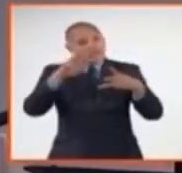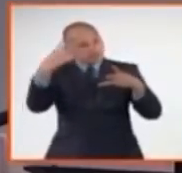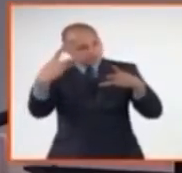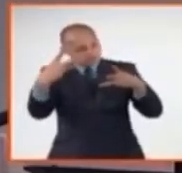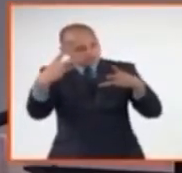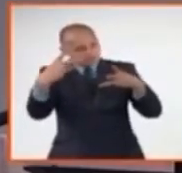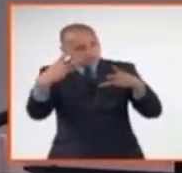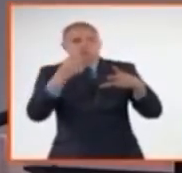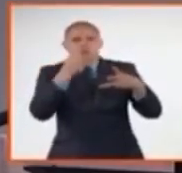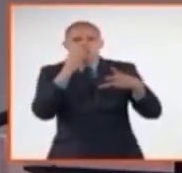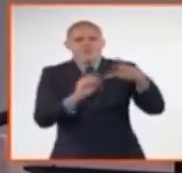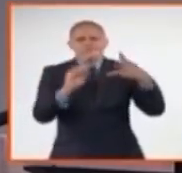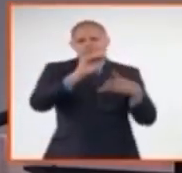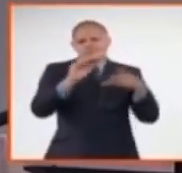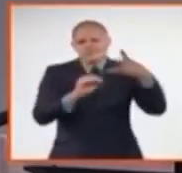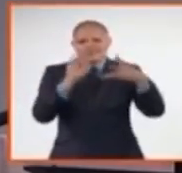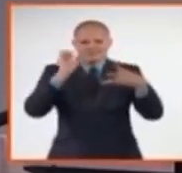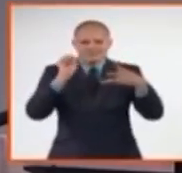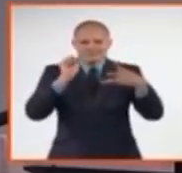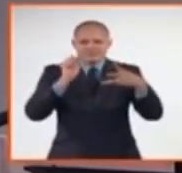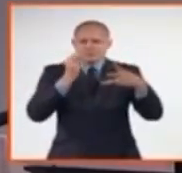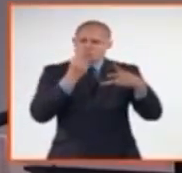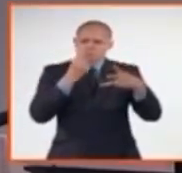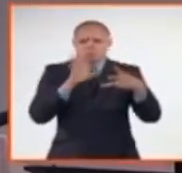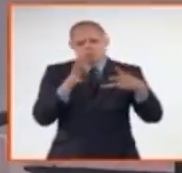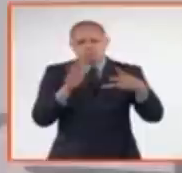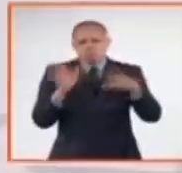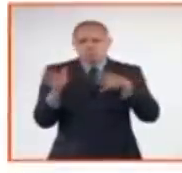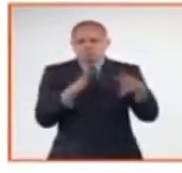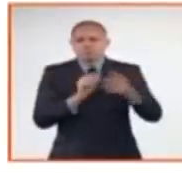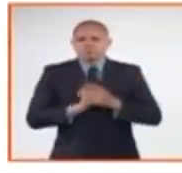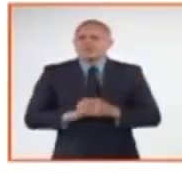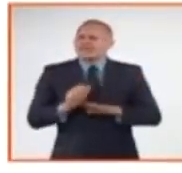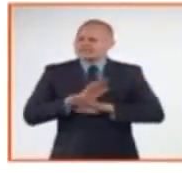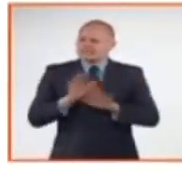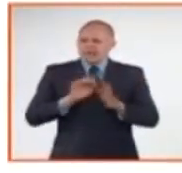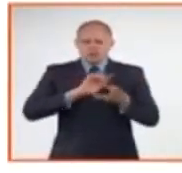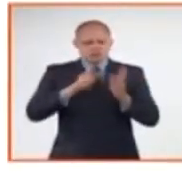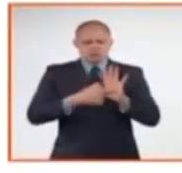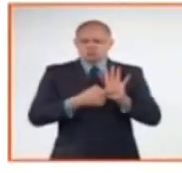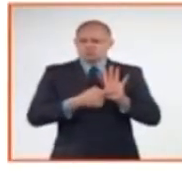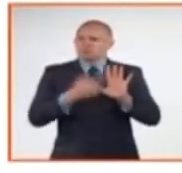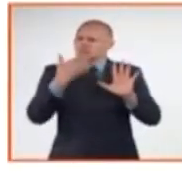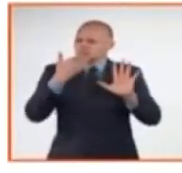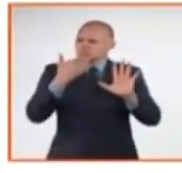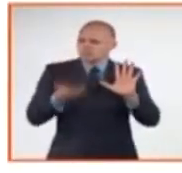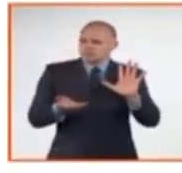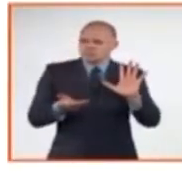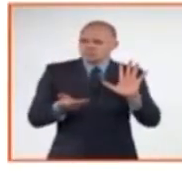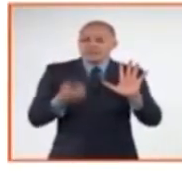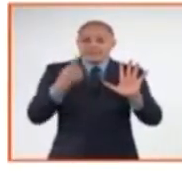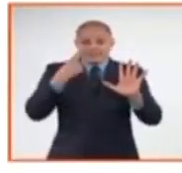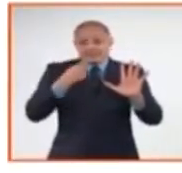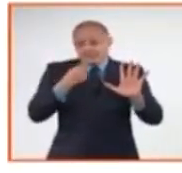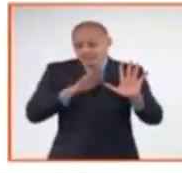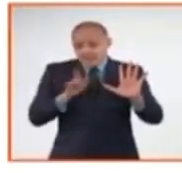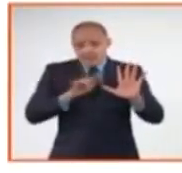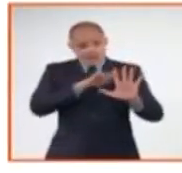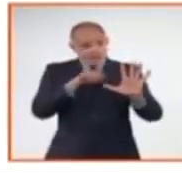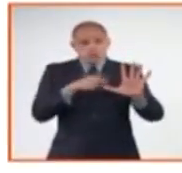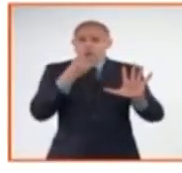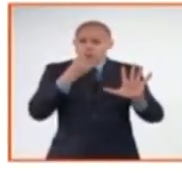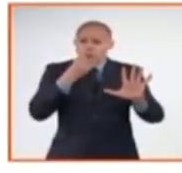altos a nivel de pureza y entonces además son tecnologías que pueden ser combinadas con otras tecnologías que son más